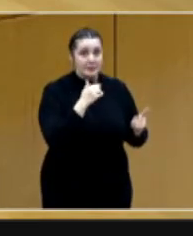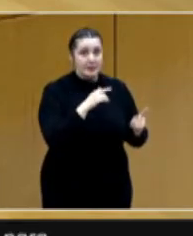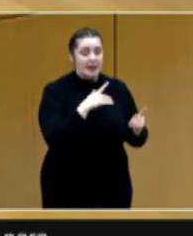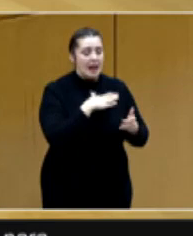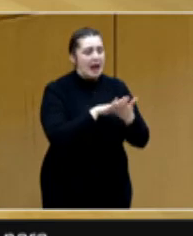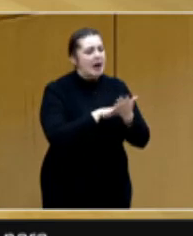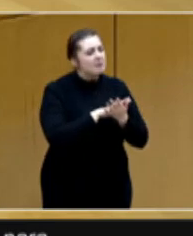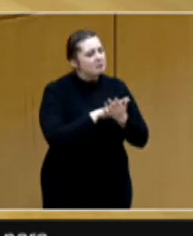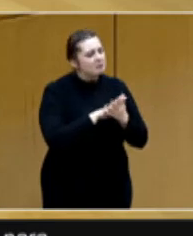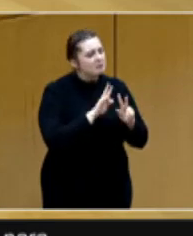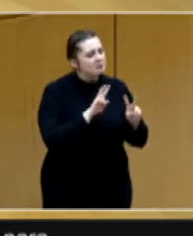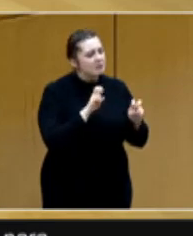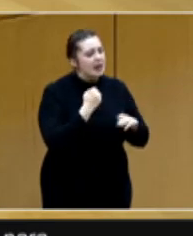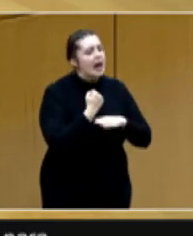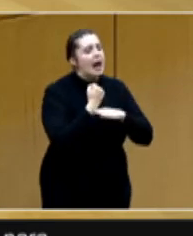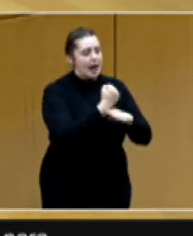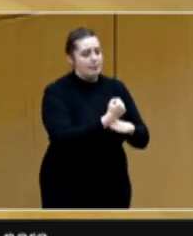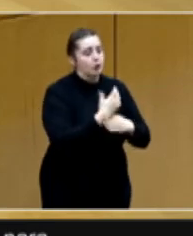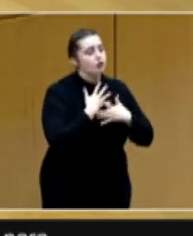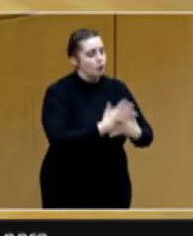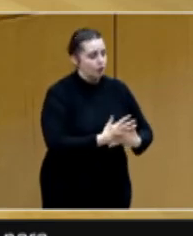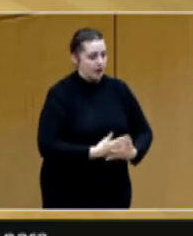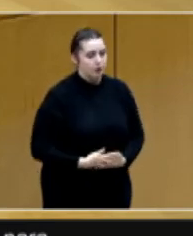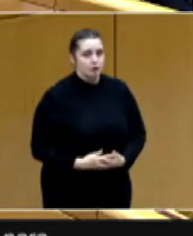apoyos sobre todo los apoyos voluntarios